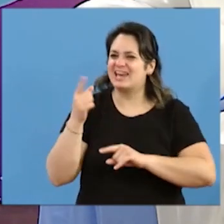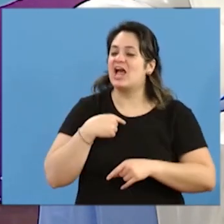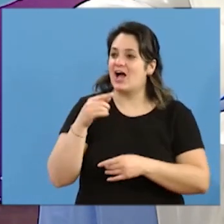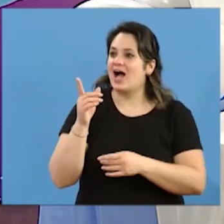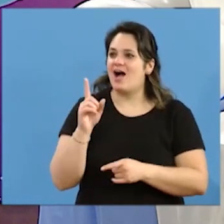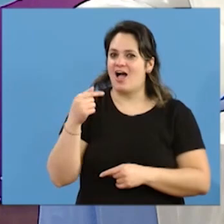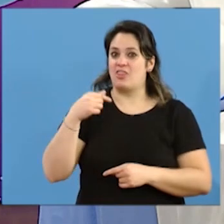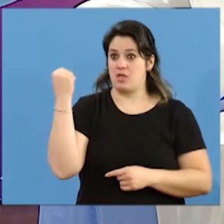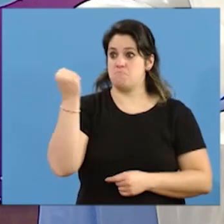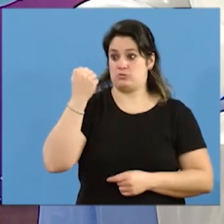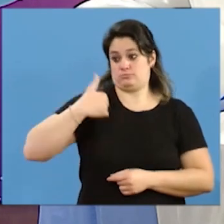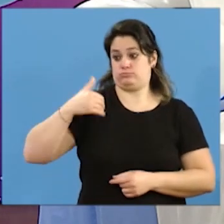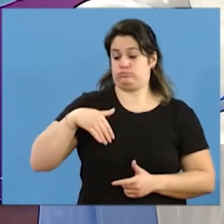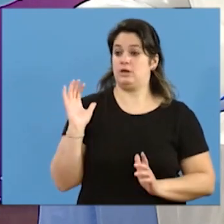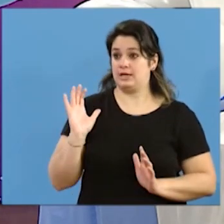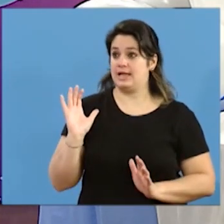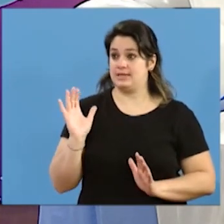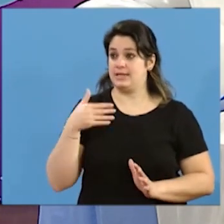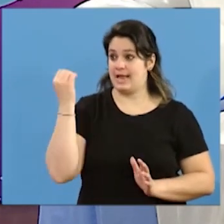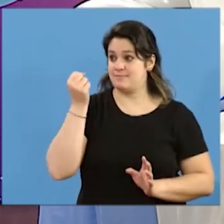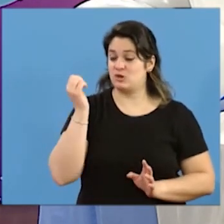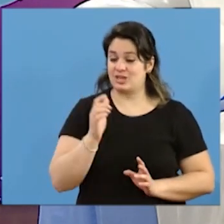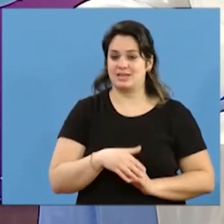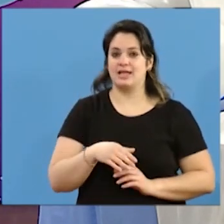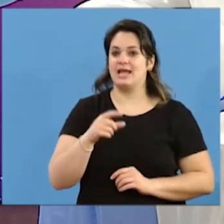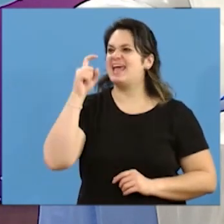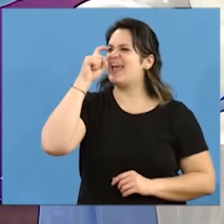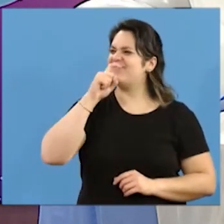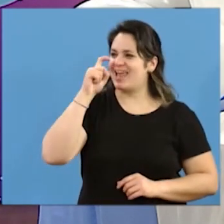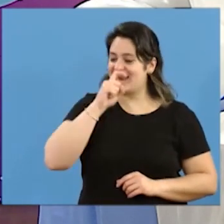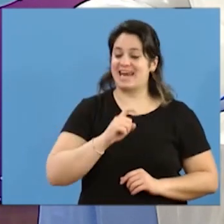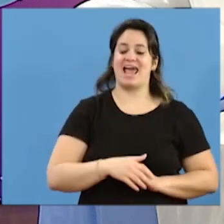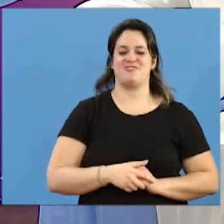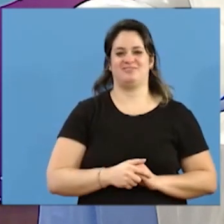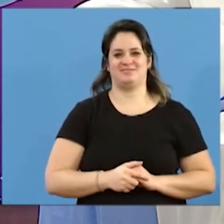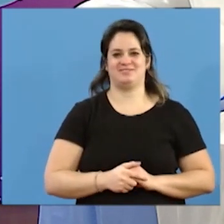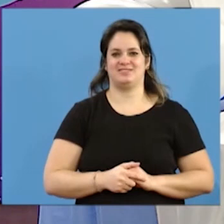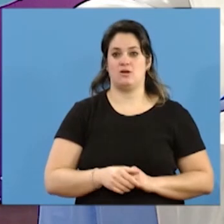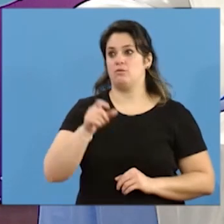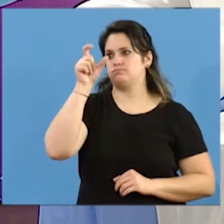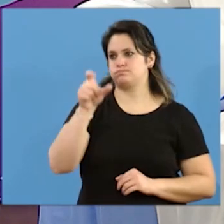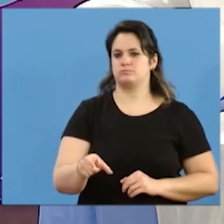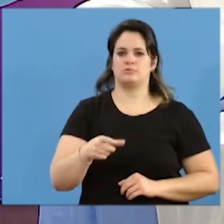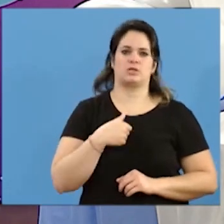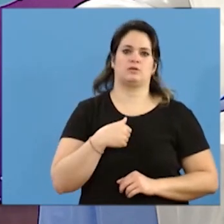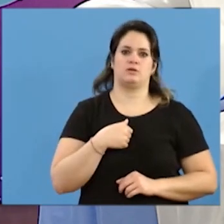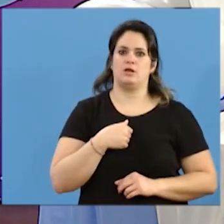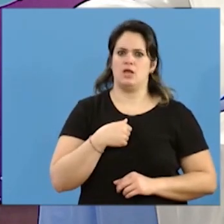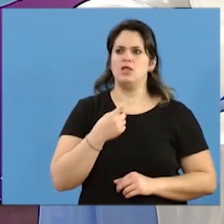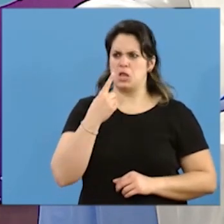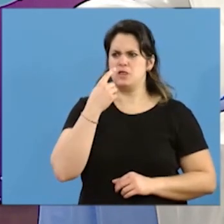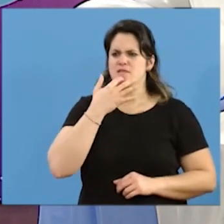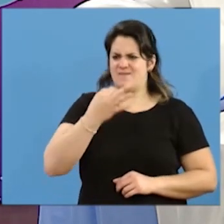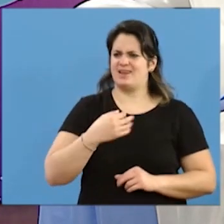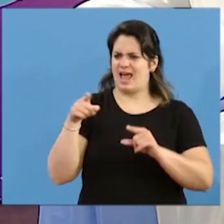de nuestros grandes héroes de la patria, Manuel Belgrano, un héroe de carne